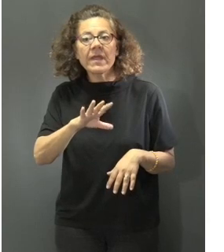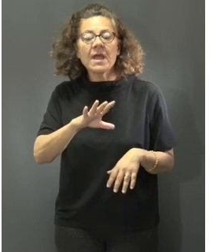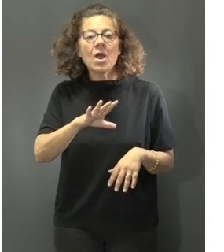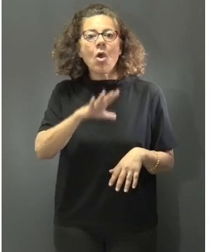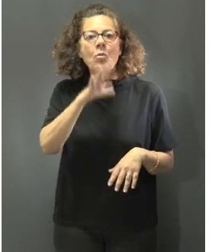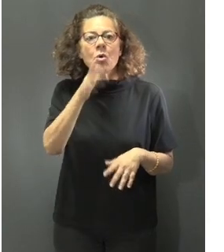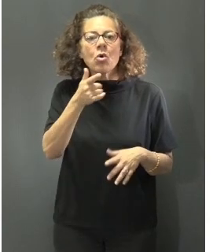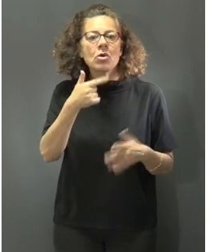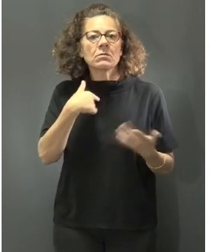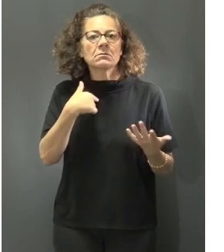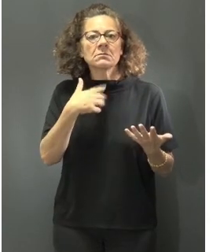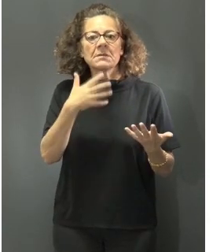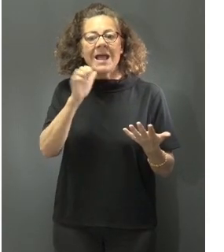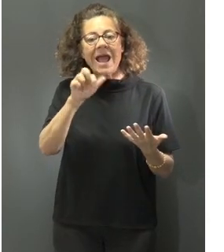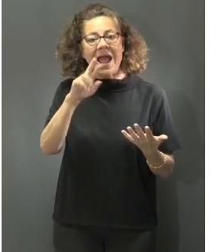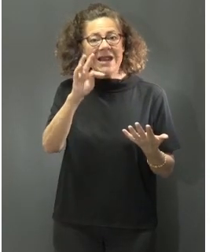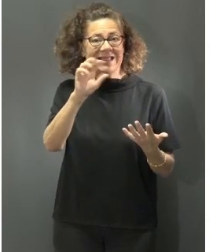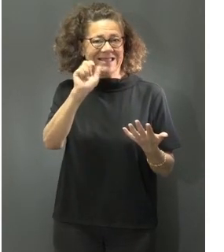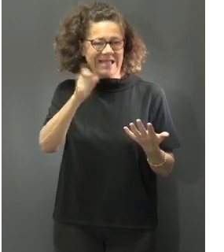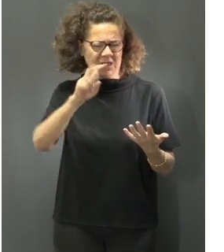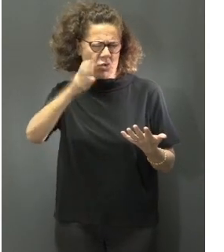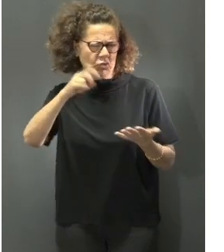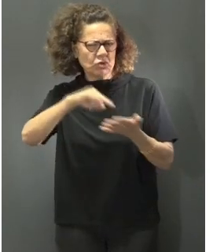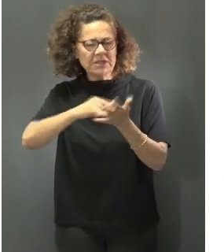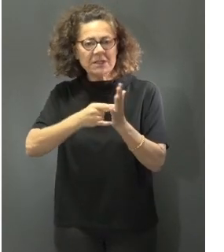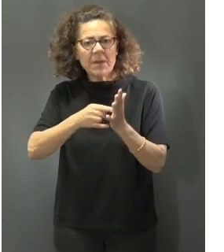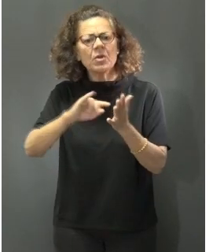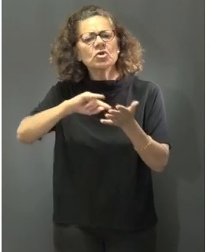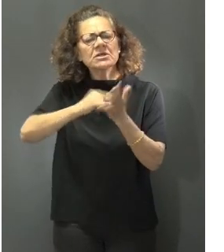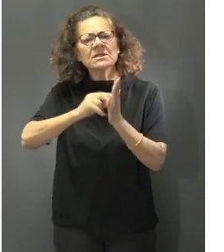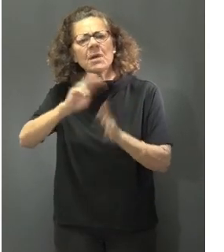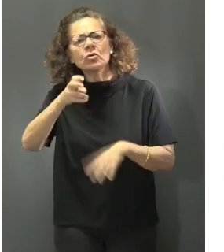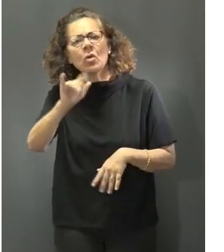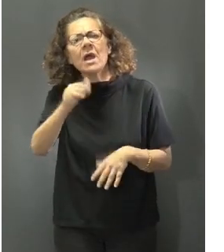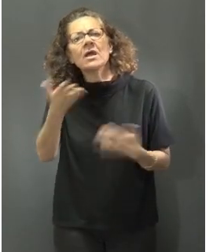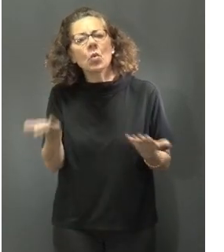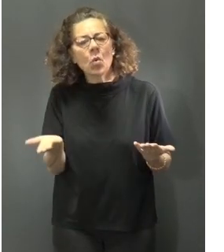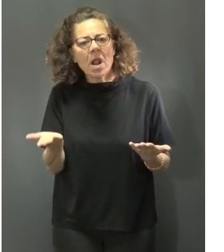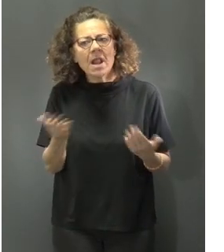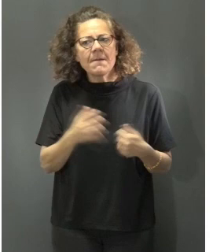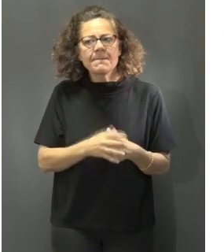por Artext, que es otro sistema, pero hay otro sistema que es